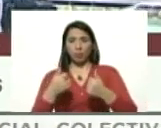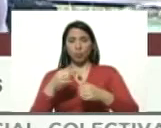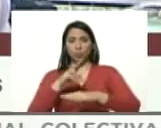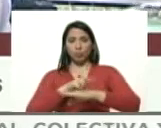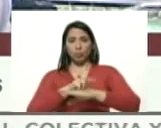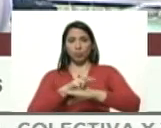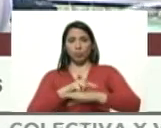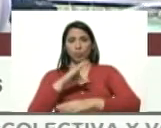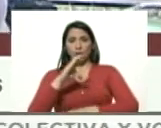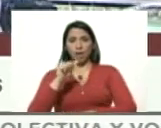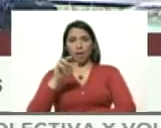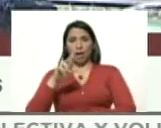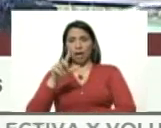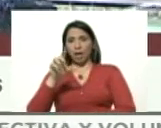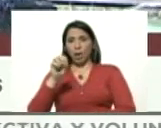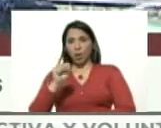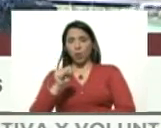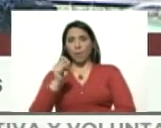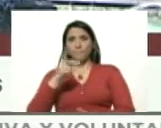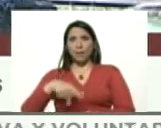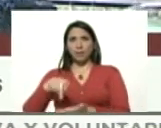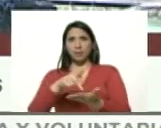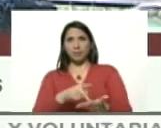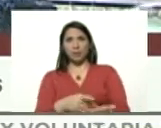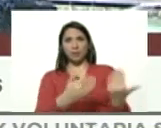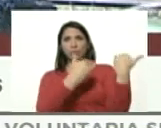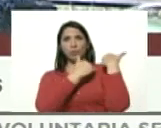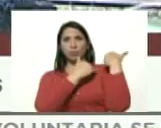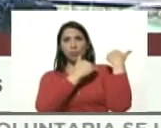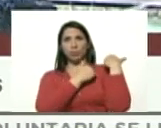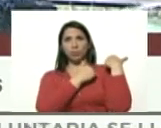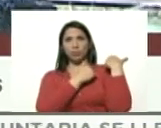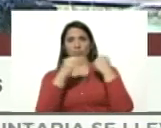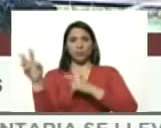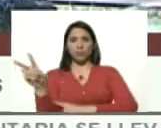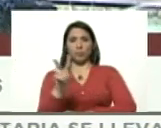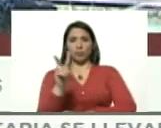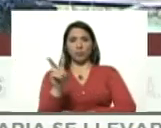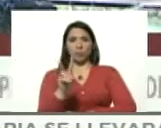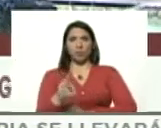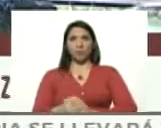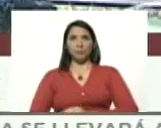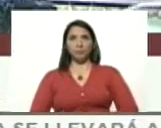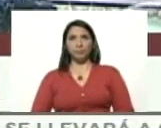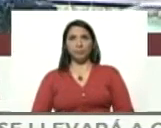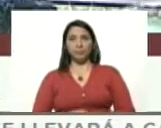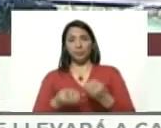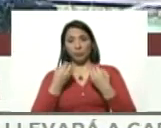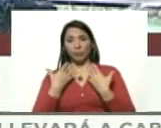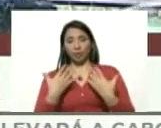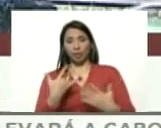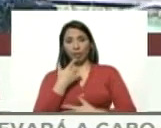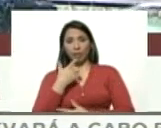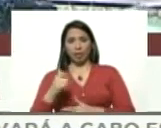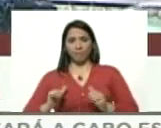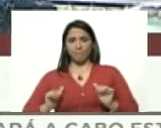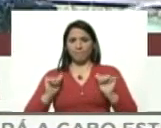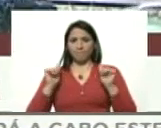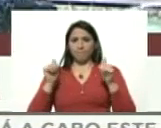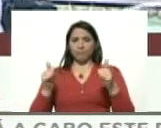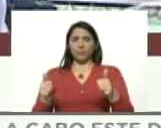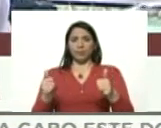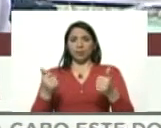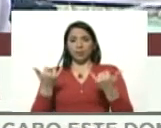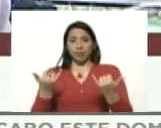Alvarado, estará participando en representación de Venezuela. Bueno, les decía al inicio, en